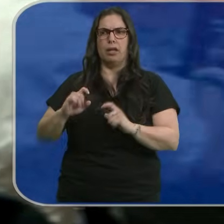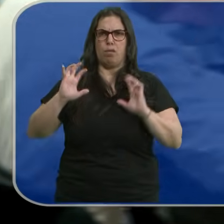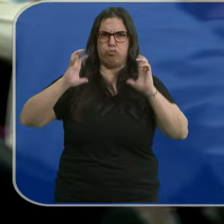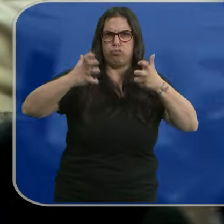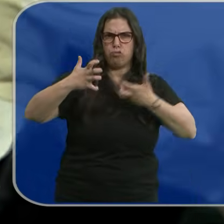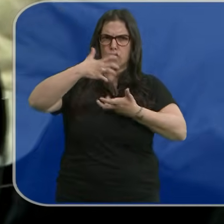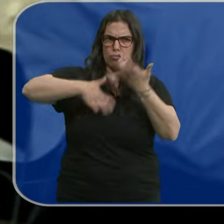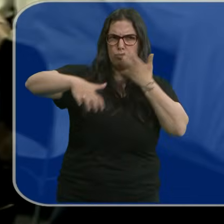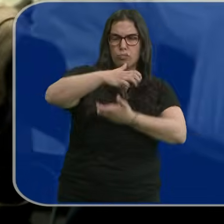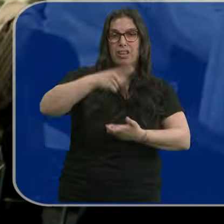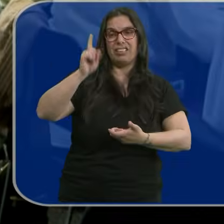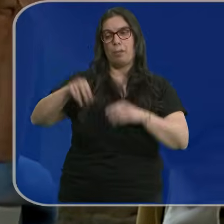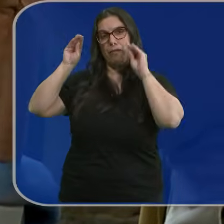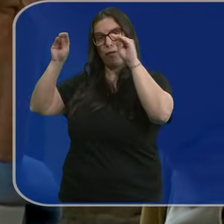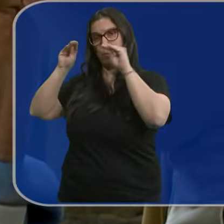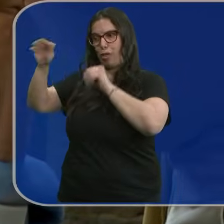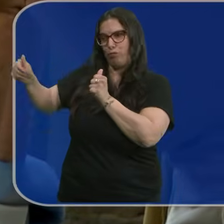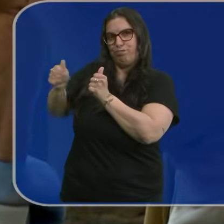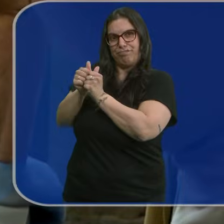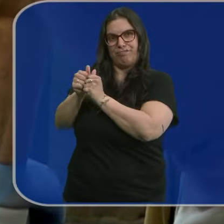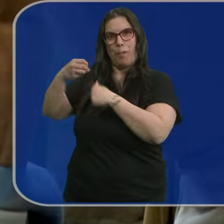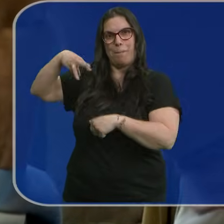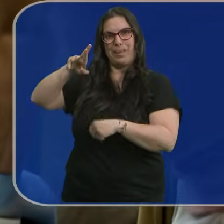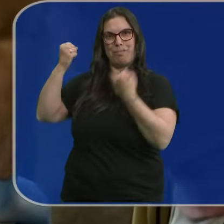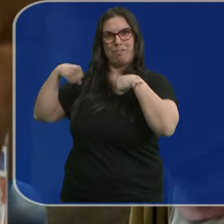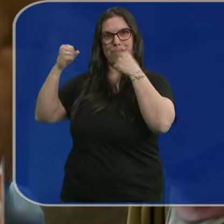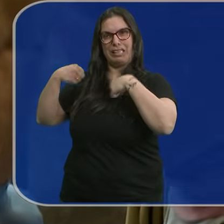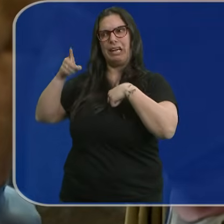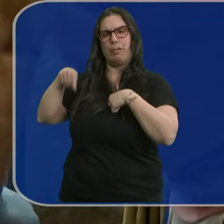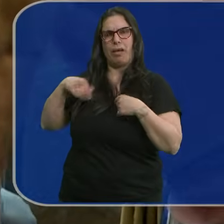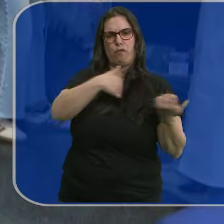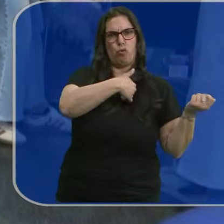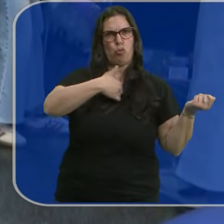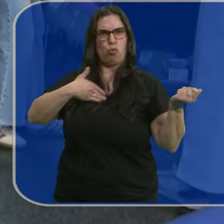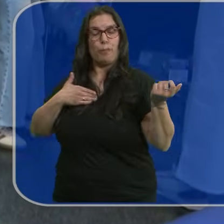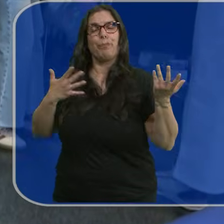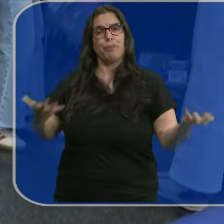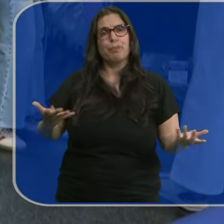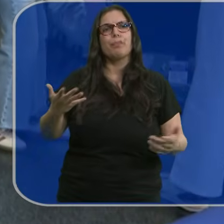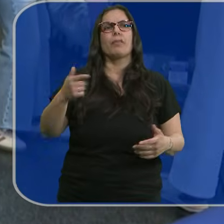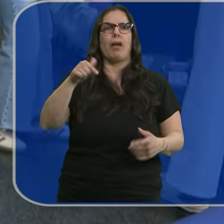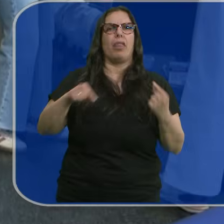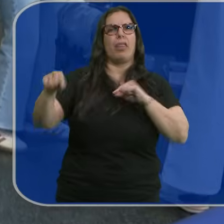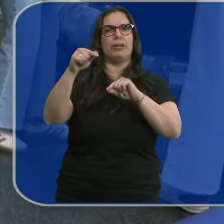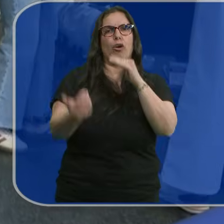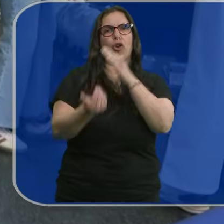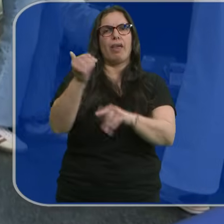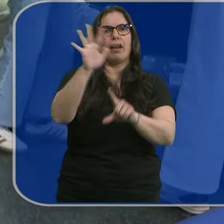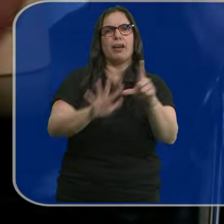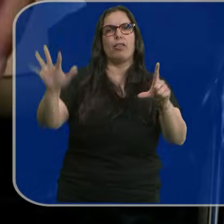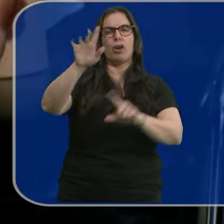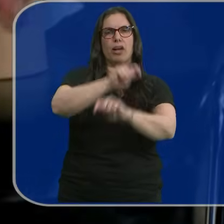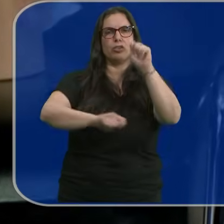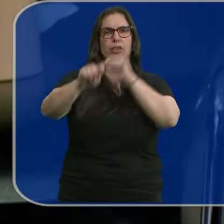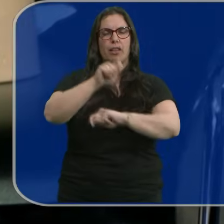frecuentes y formar a los nuevos médicos que se encuentran realizando el MIR en los centros de salud. De todo ello se debate en las jornadas nacionales de la